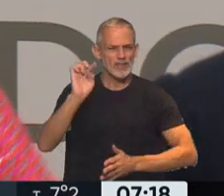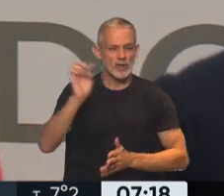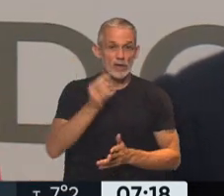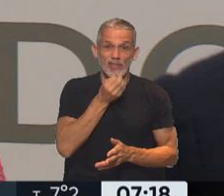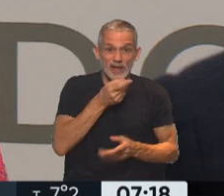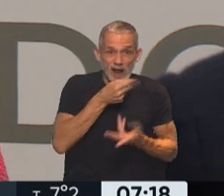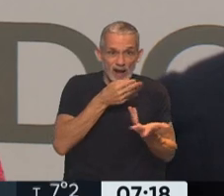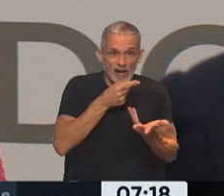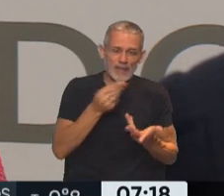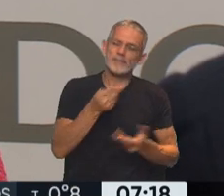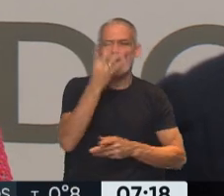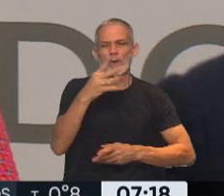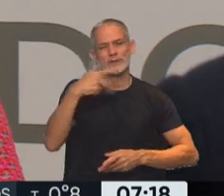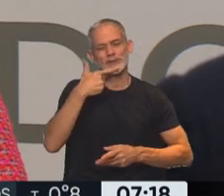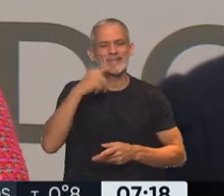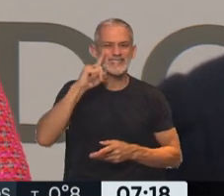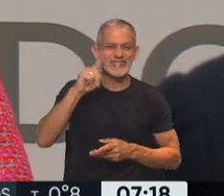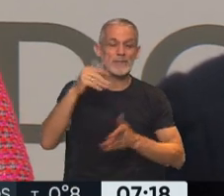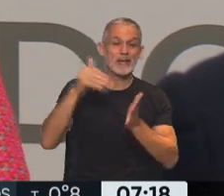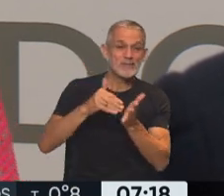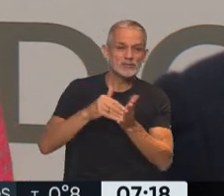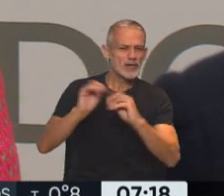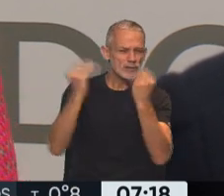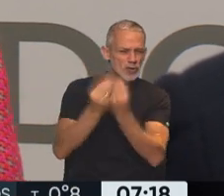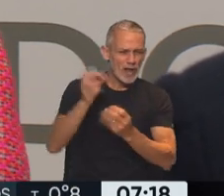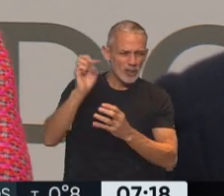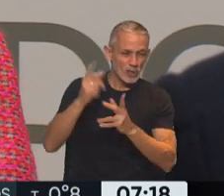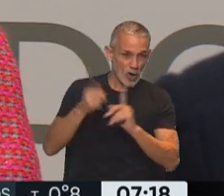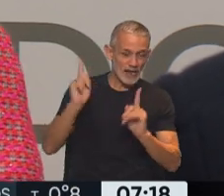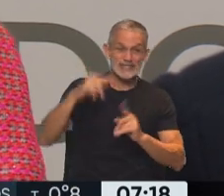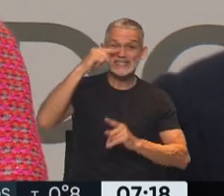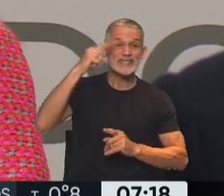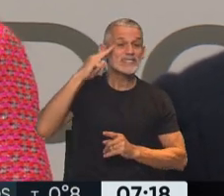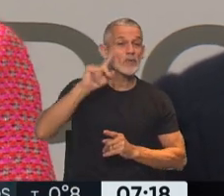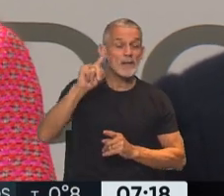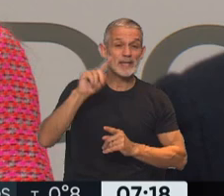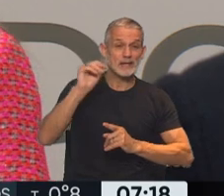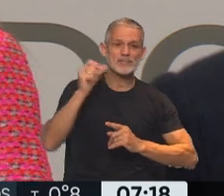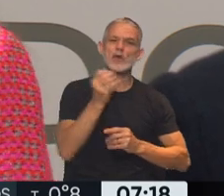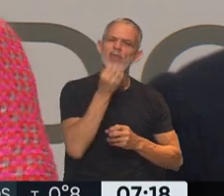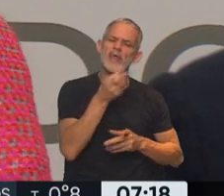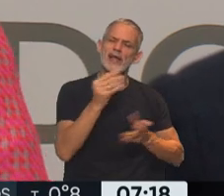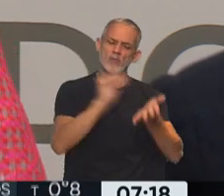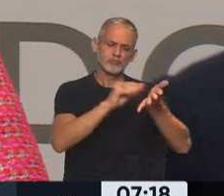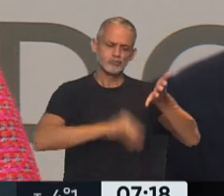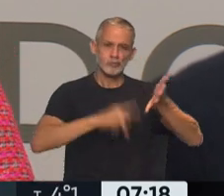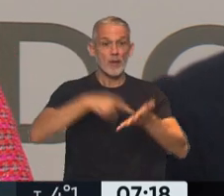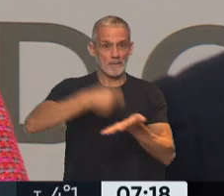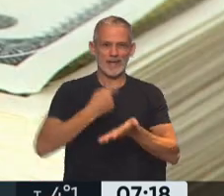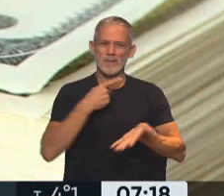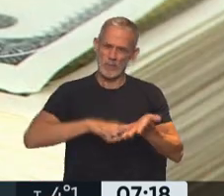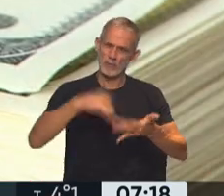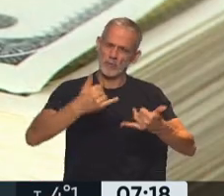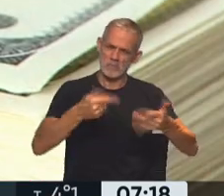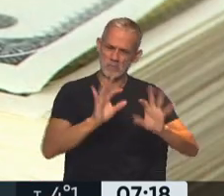declarar son 417 mil millones de dólares en total y 79 mil millones de dólares declarados que son los que pagan y